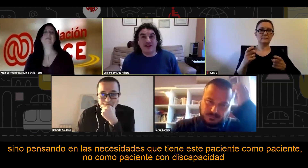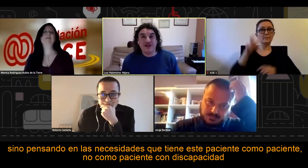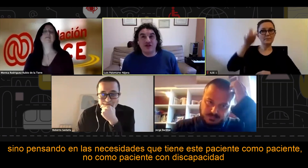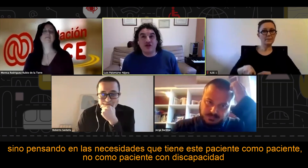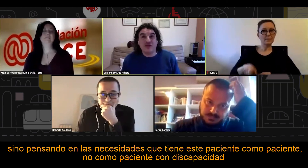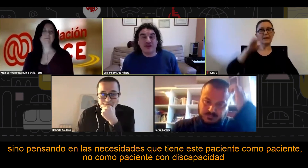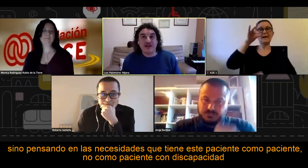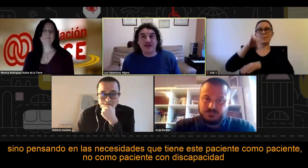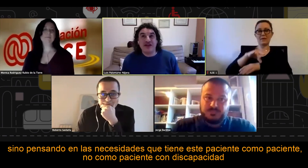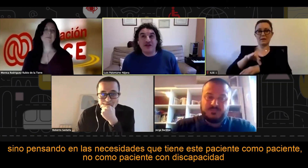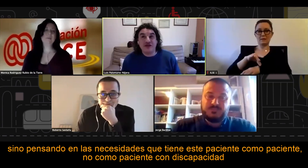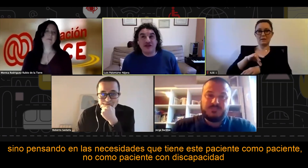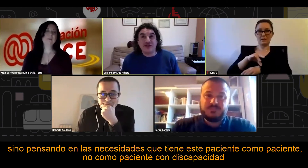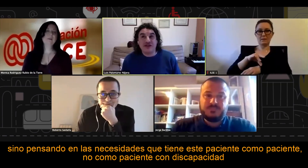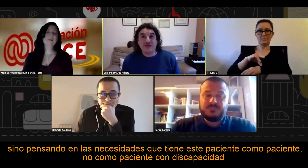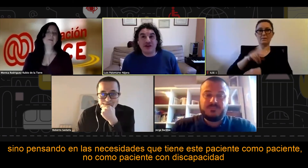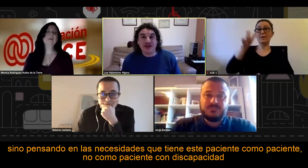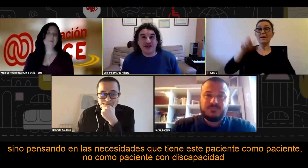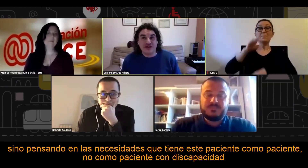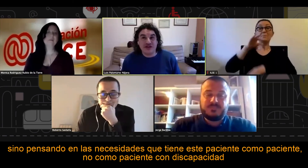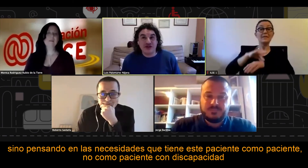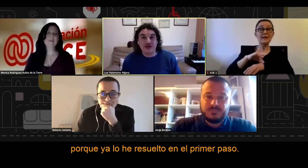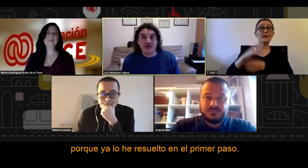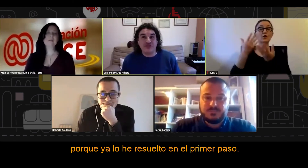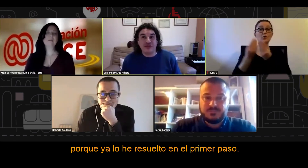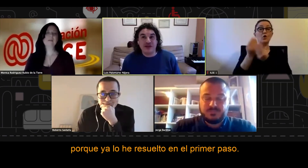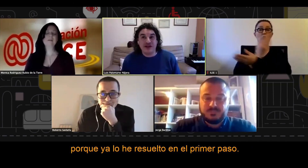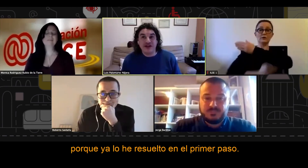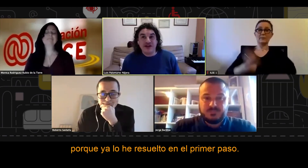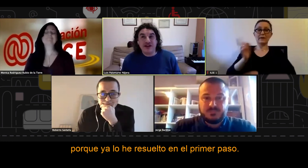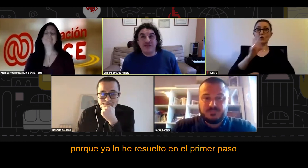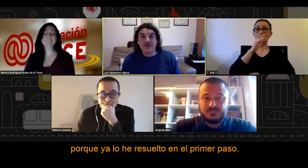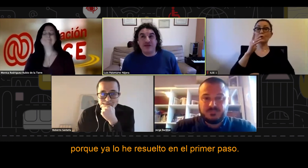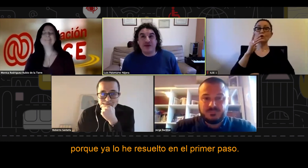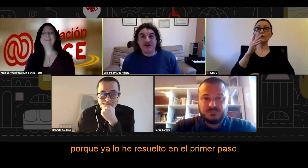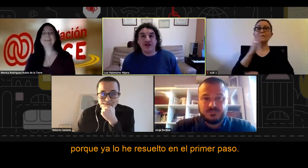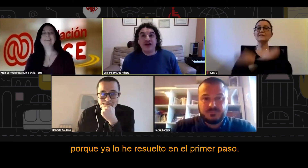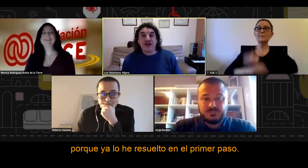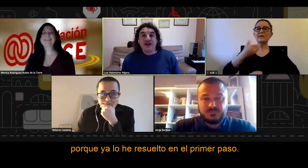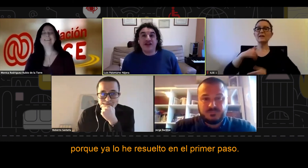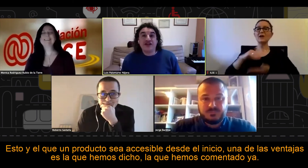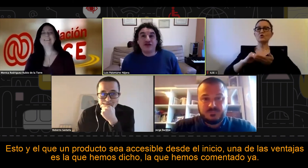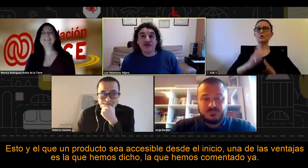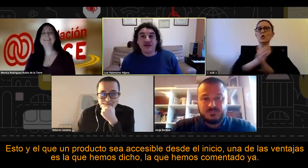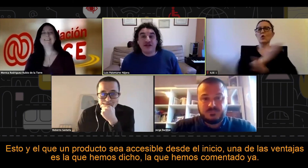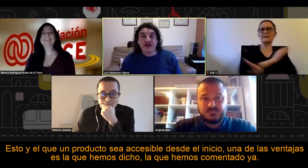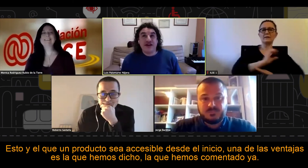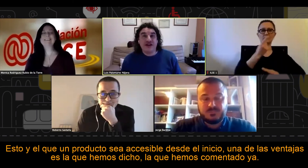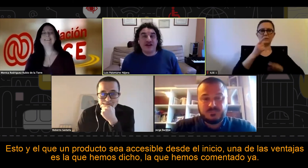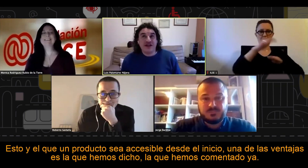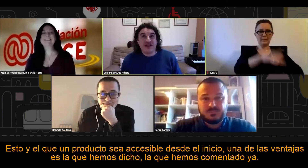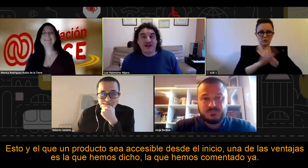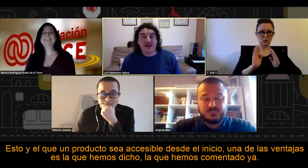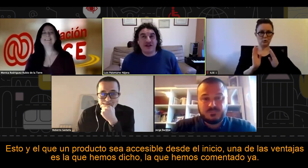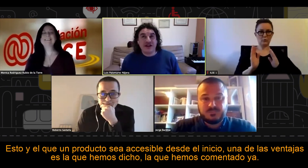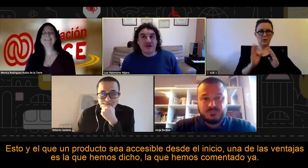paciente, no como paciente con discapacidad, porque ya lo he resuelto en el primer paso. Esto y